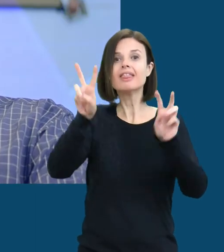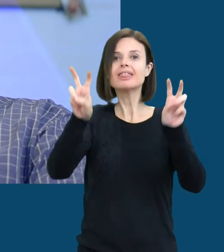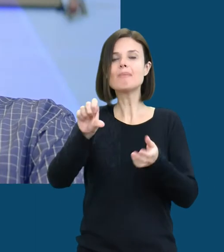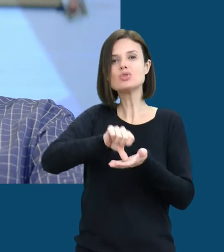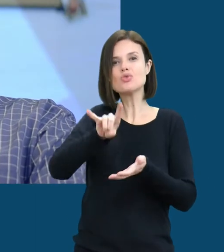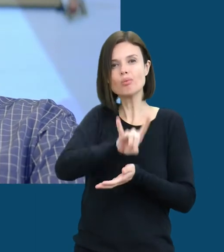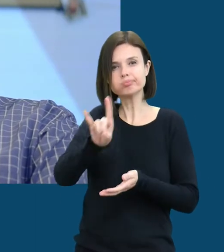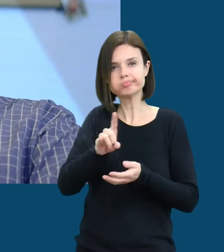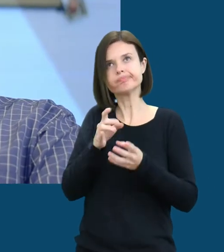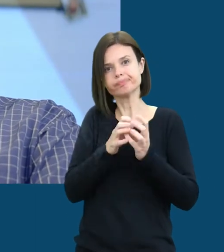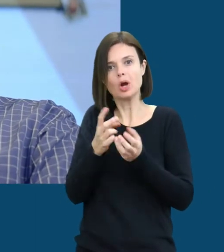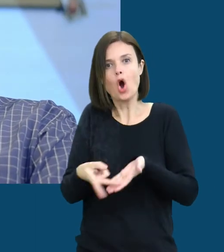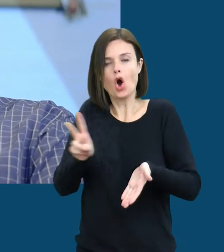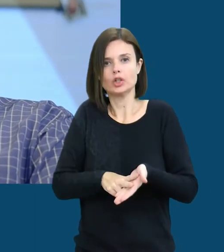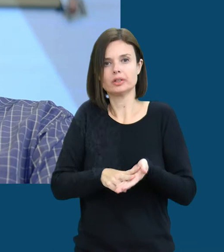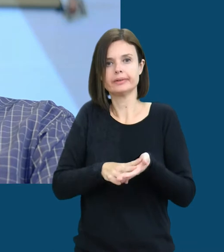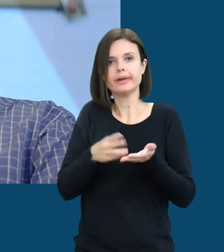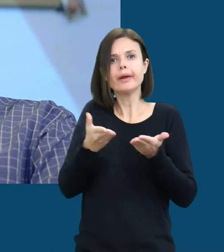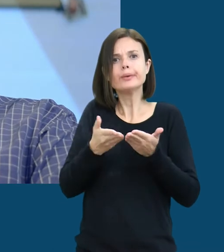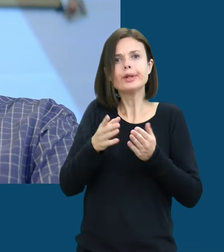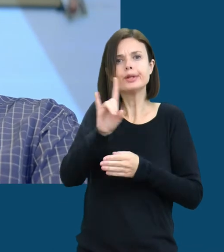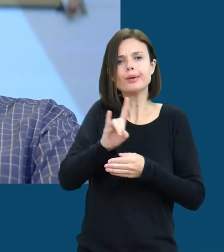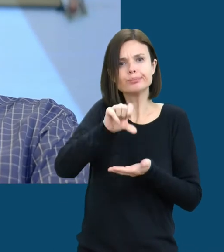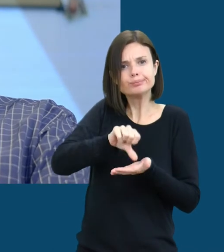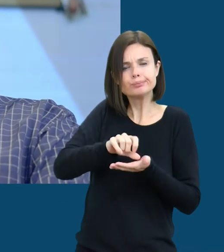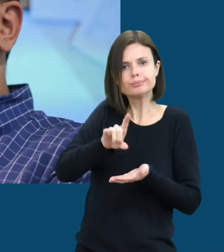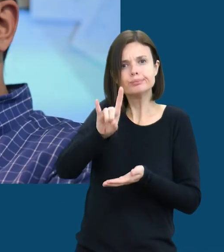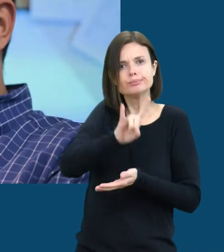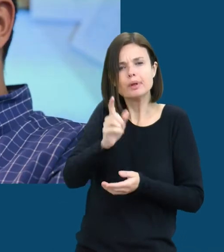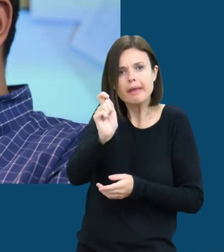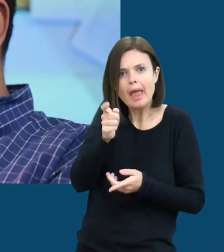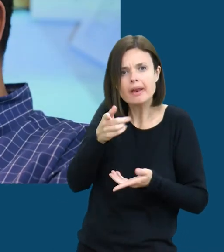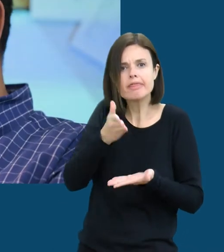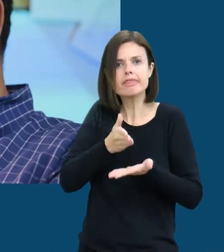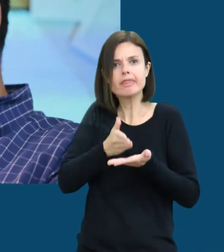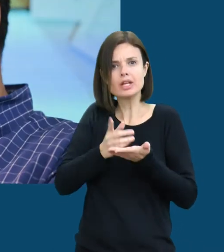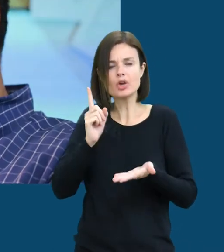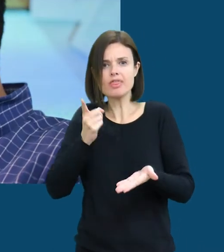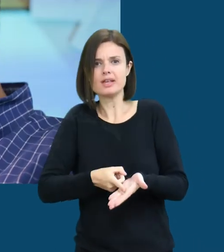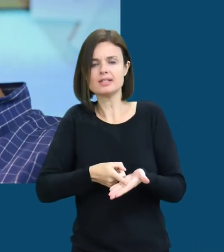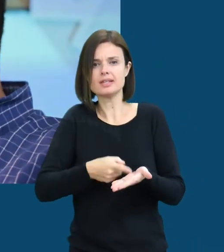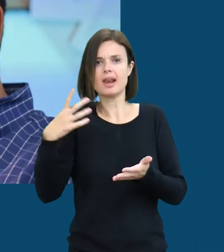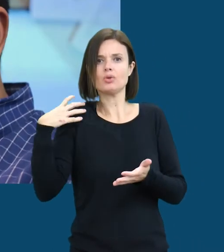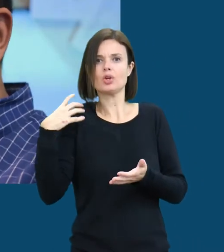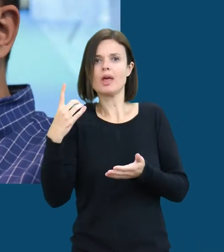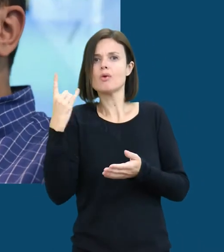universitaria, creo que es un tema a debatir nuevamente. ¿Quiénes somos ciudadanos universitarios? O sea, ¿quiénes son los que tienen derecho a decidir las autoridades